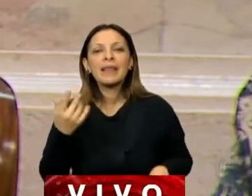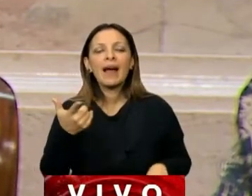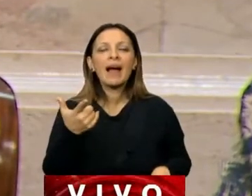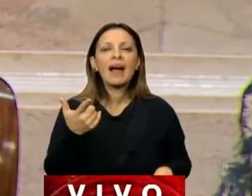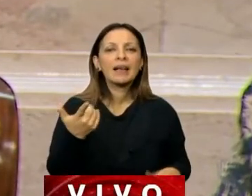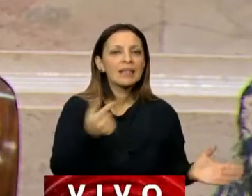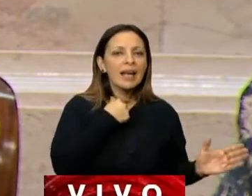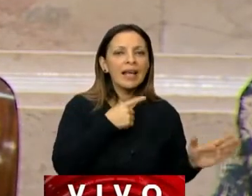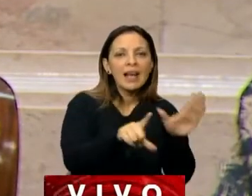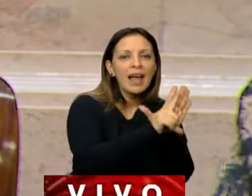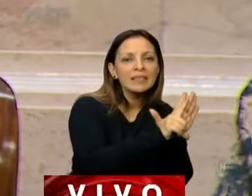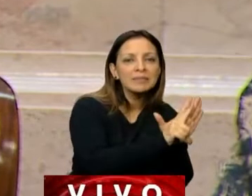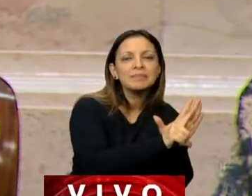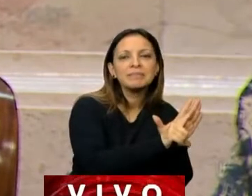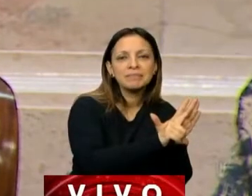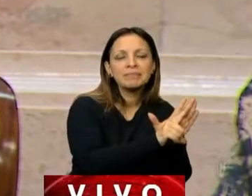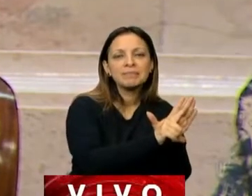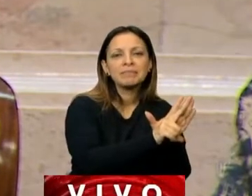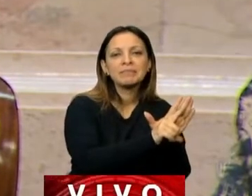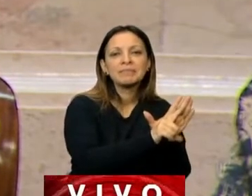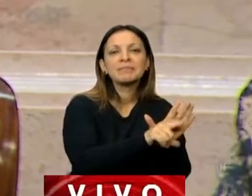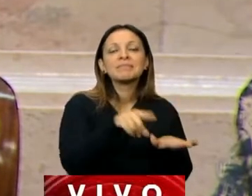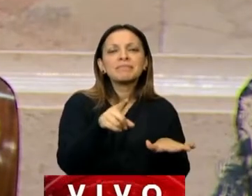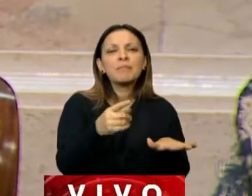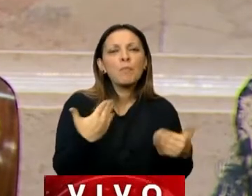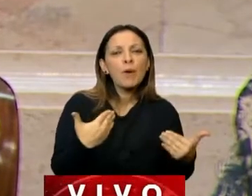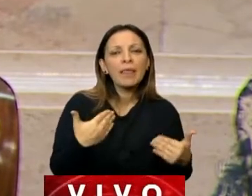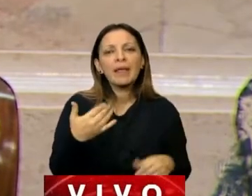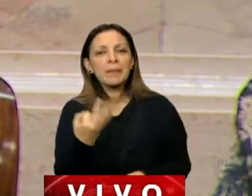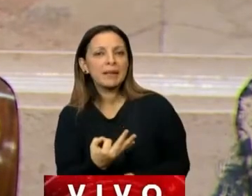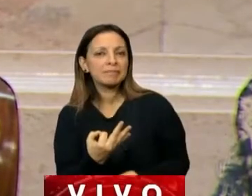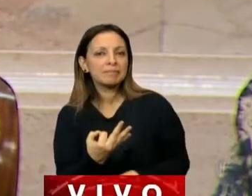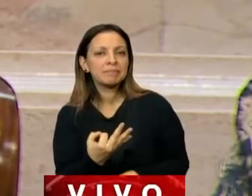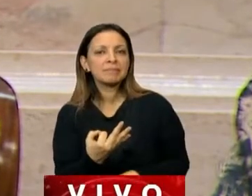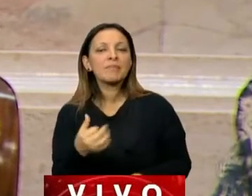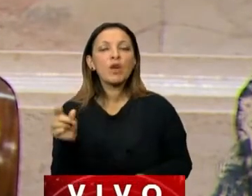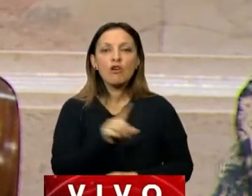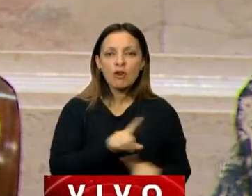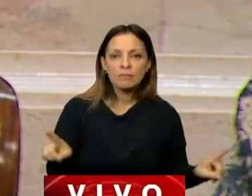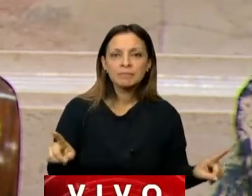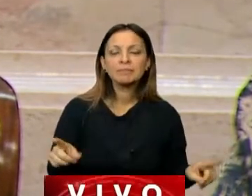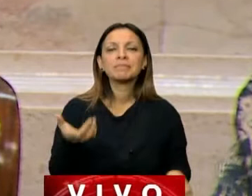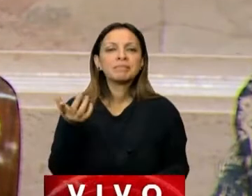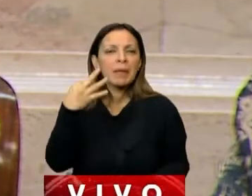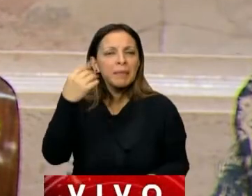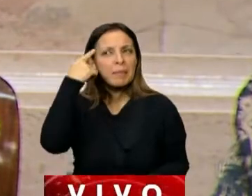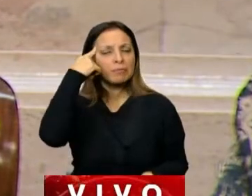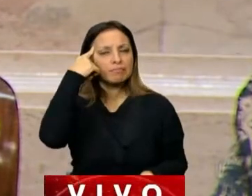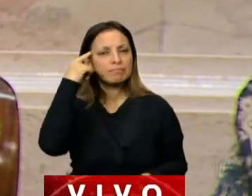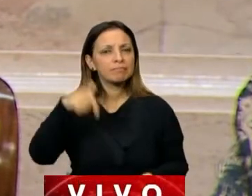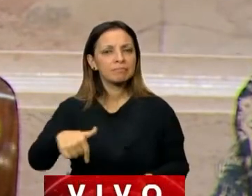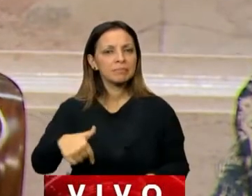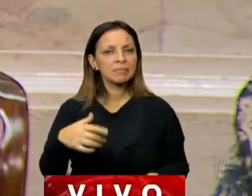de tratar una ley que podría ser buena o no, pero hay que bajar la tierra, aplicarla en una realidad que estamos